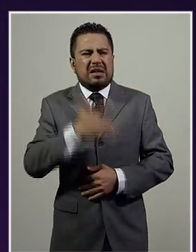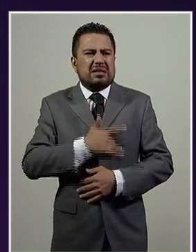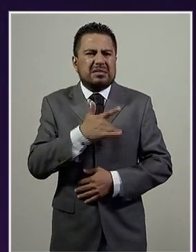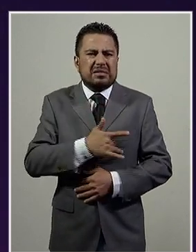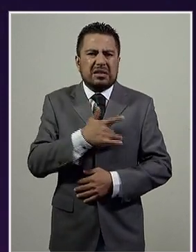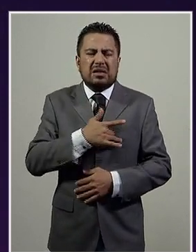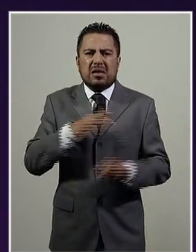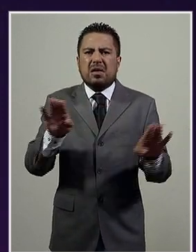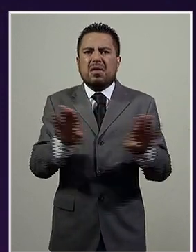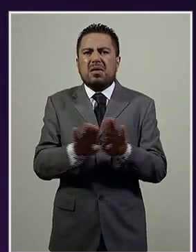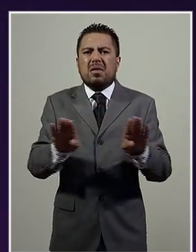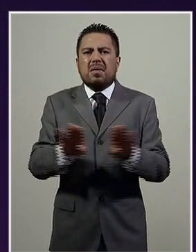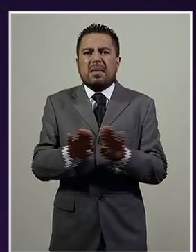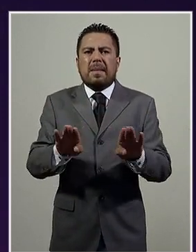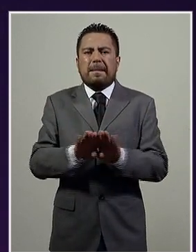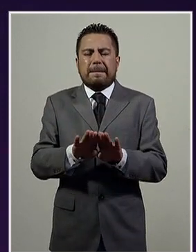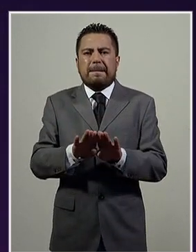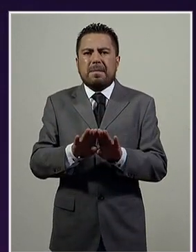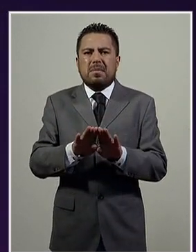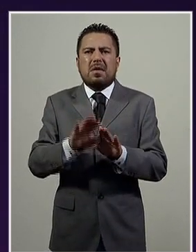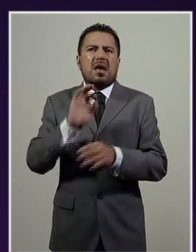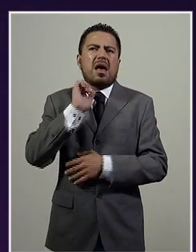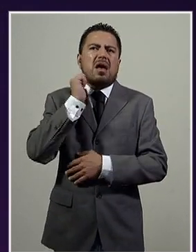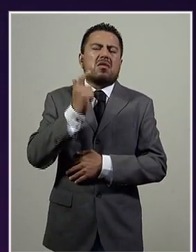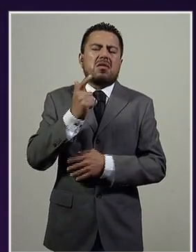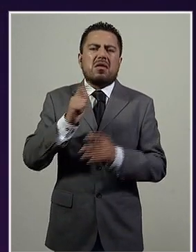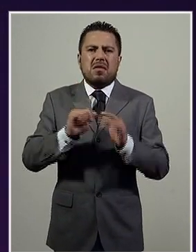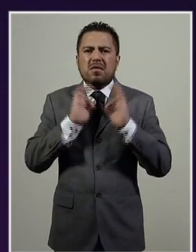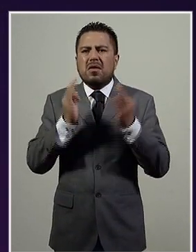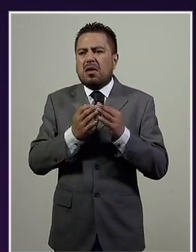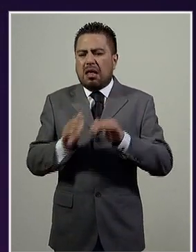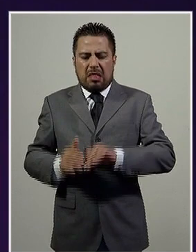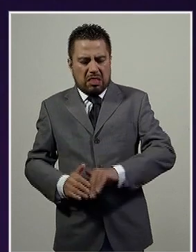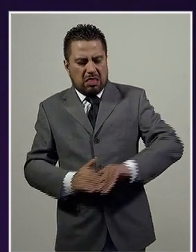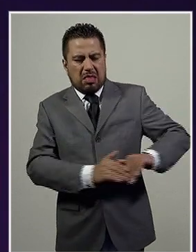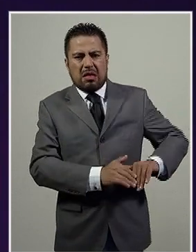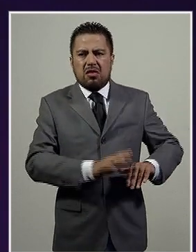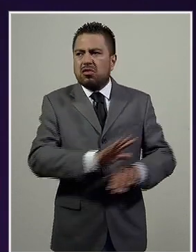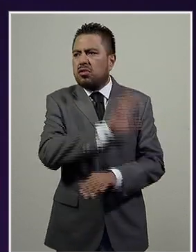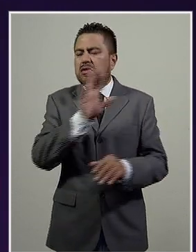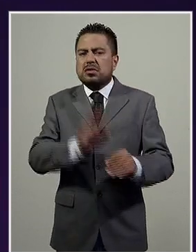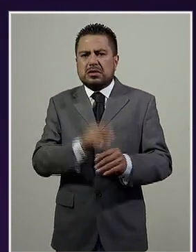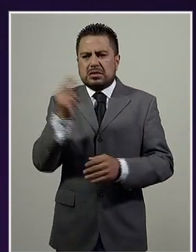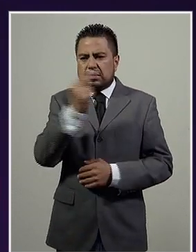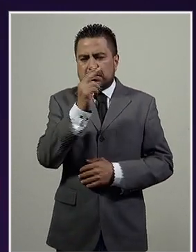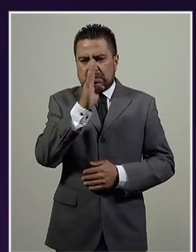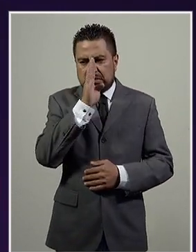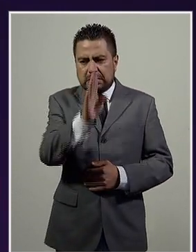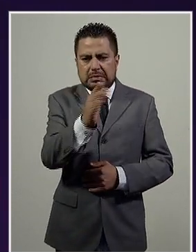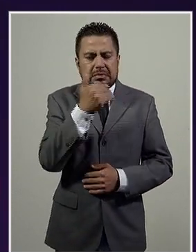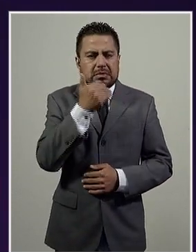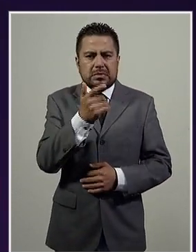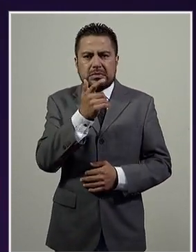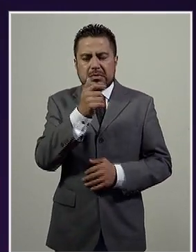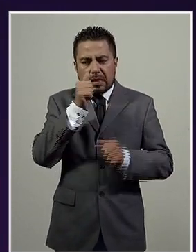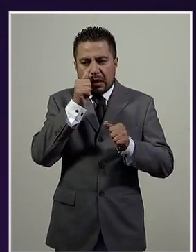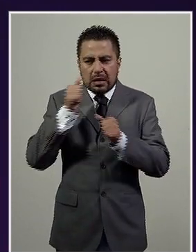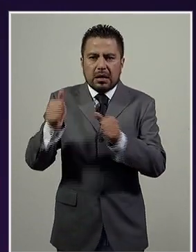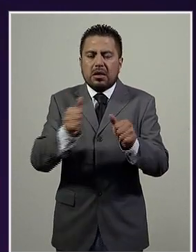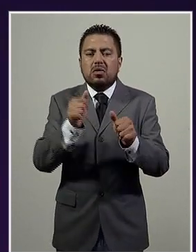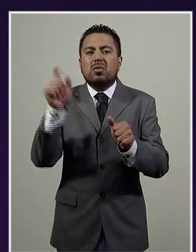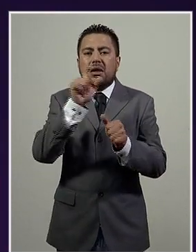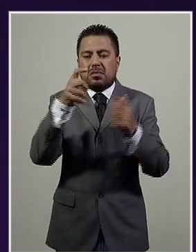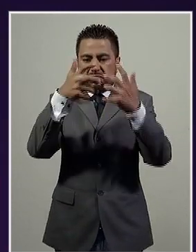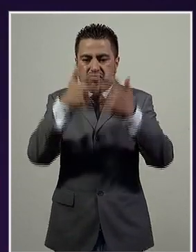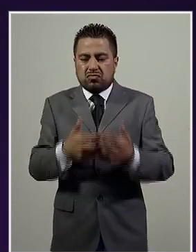sentirse, pues de alguna manera hechos a un lado, ¿no? Todos merecen un trato digno. Entonces, creo que cuando una